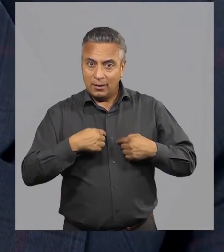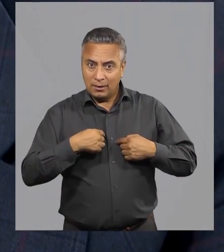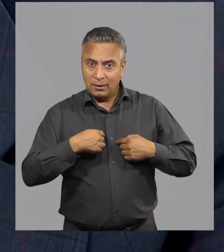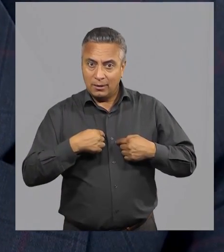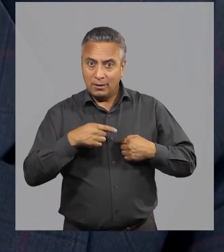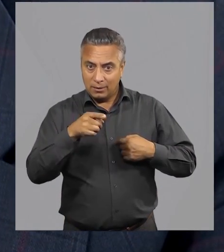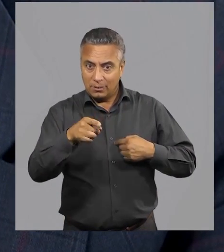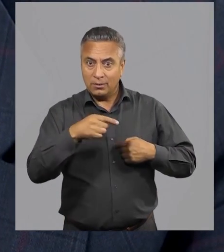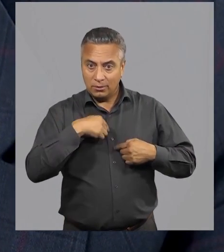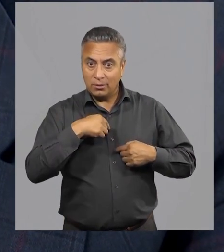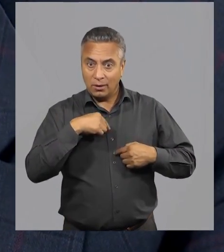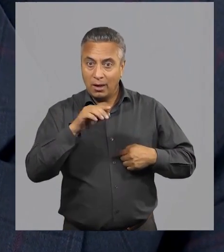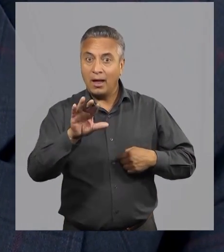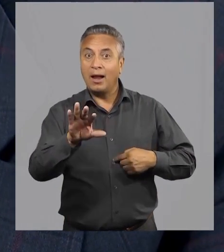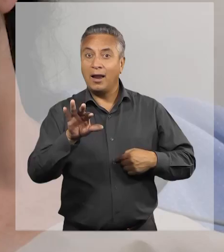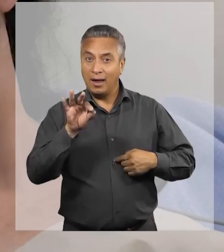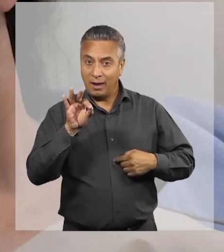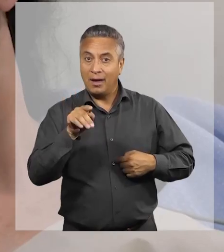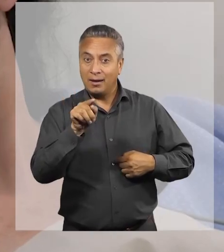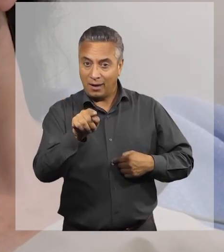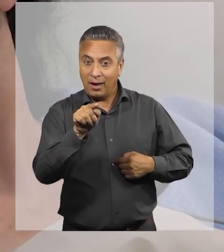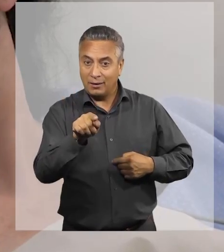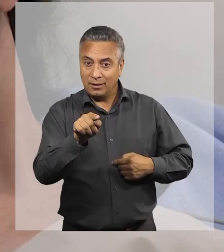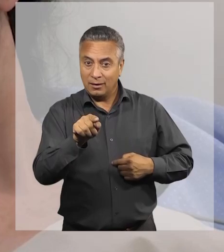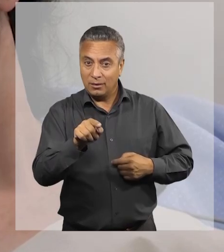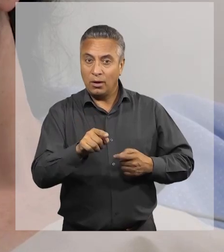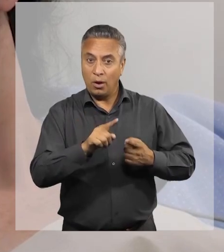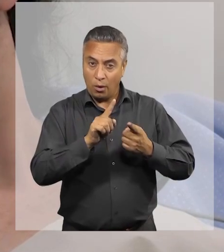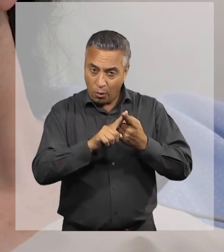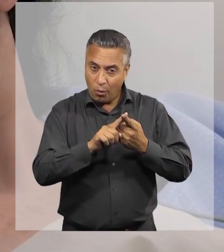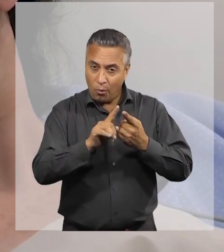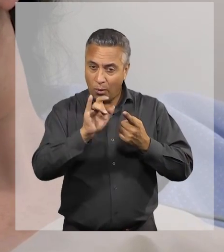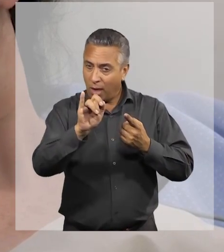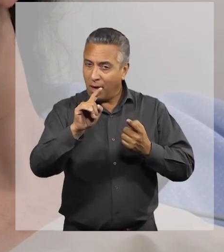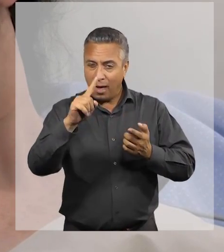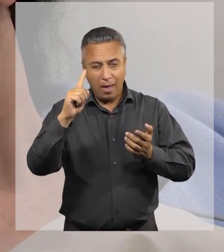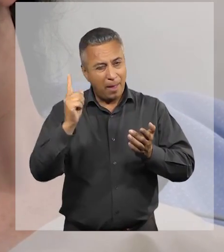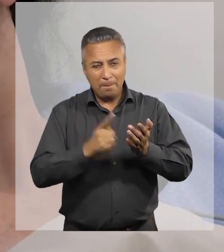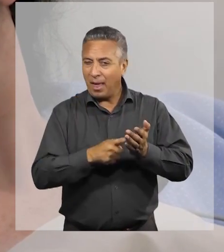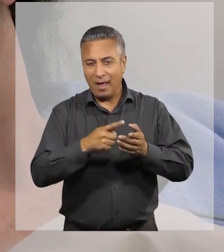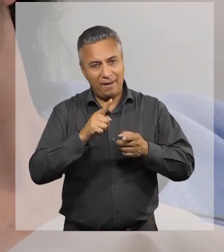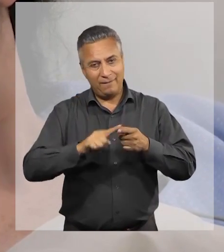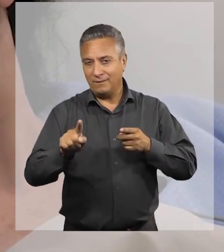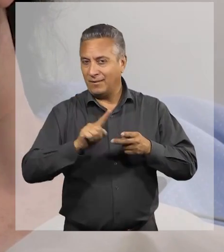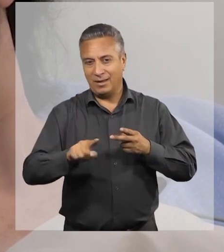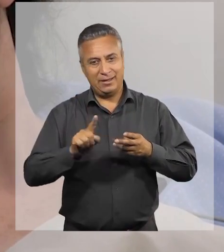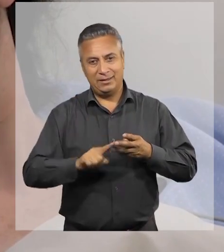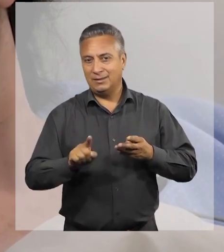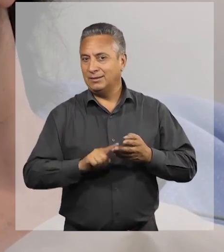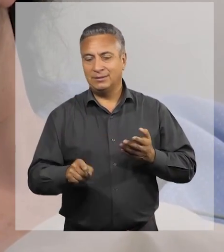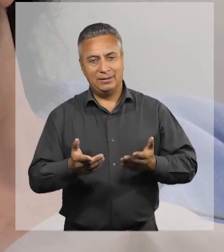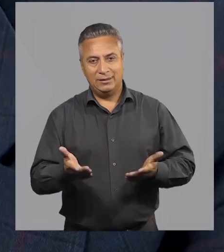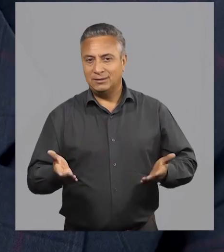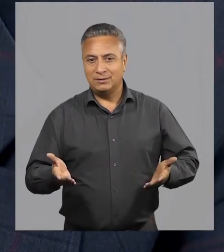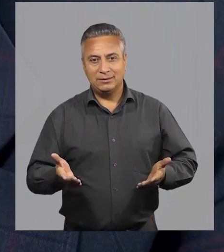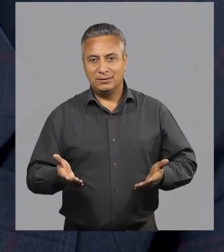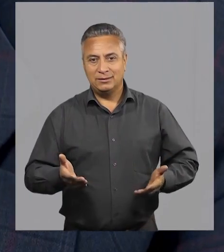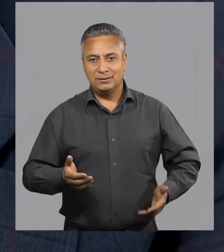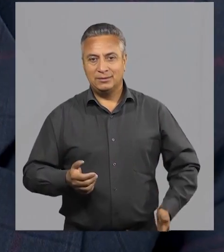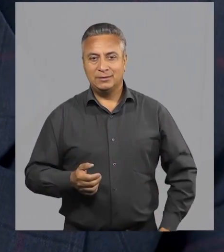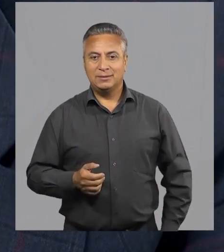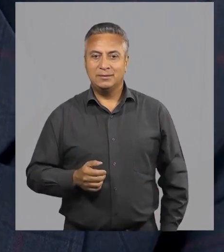alguien, te elegiría a ti una y mil veces.